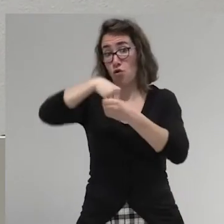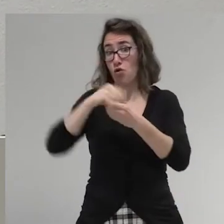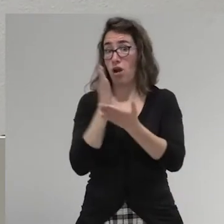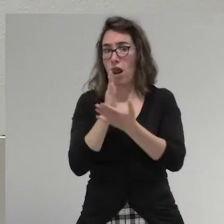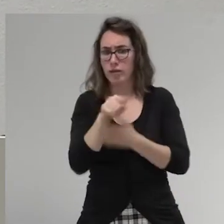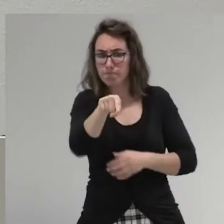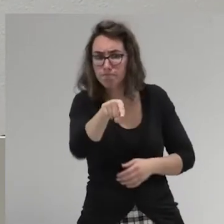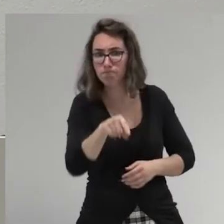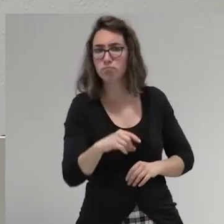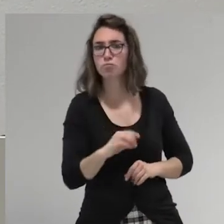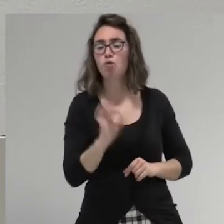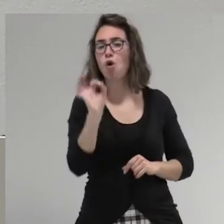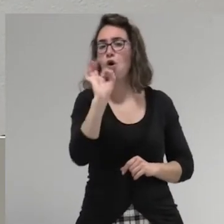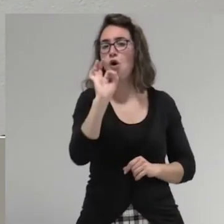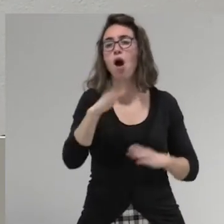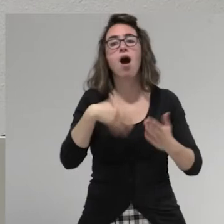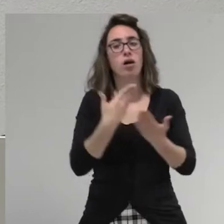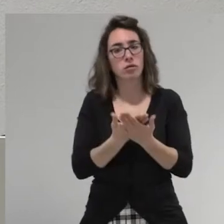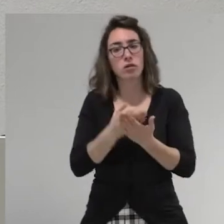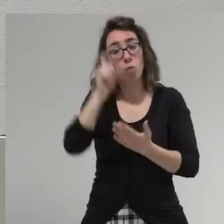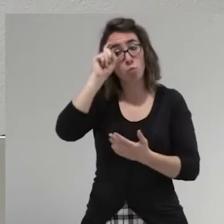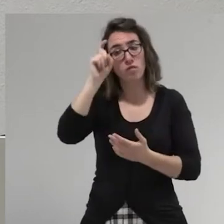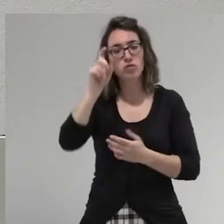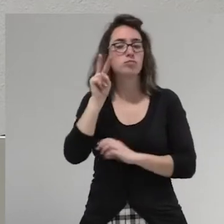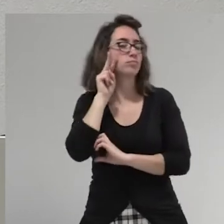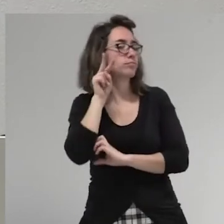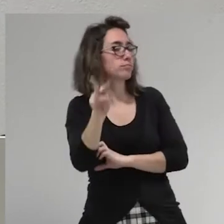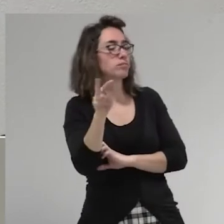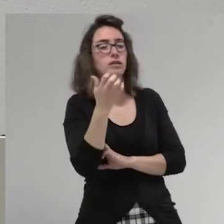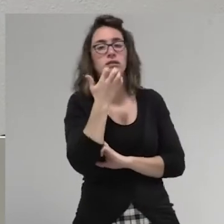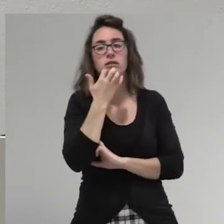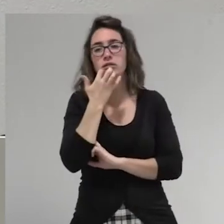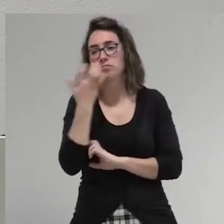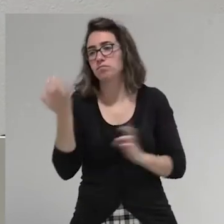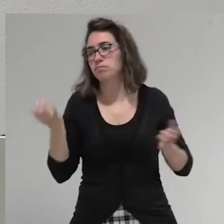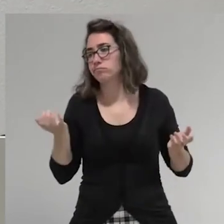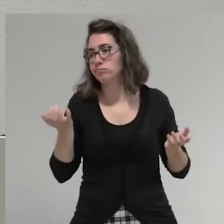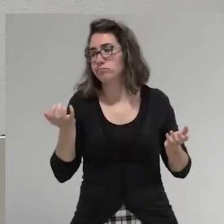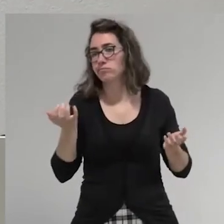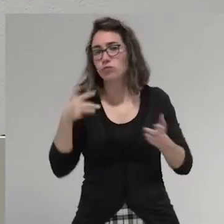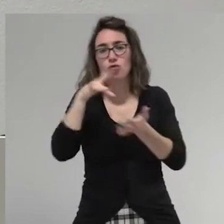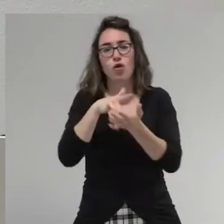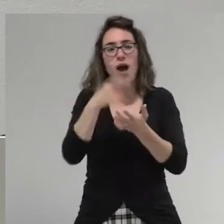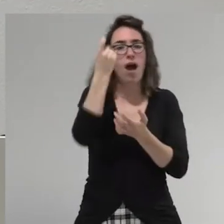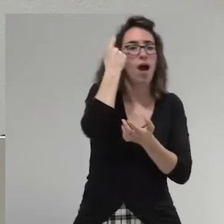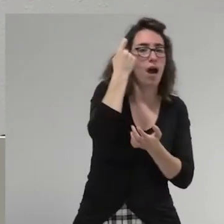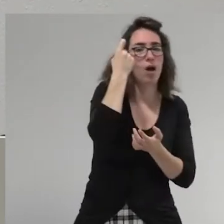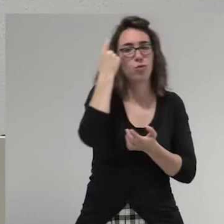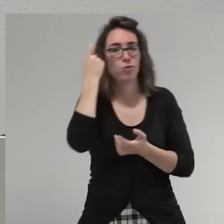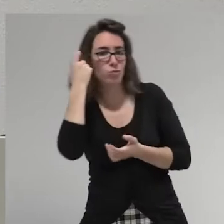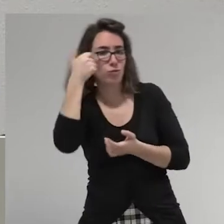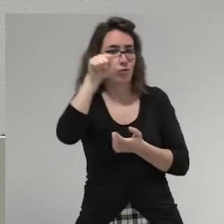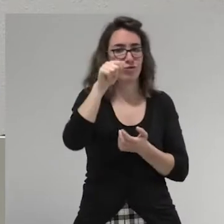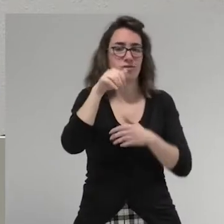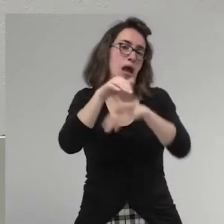o incluso de la omisión del profesor o de la profesora cuando pues, alumnos, alumnas, amigas en